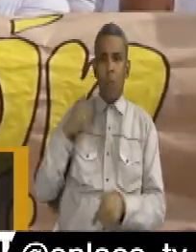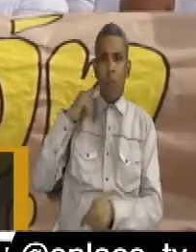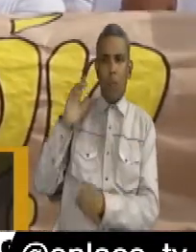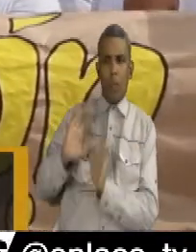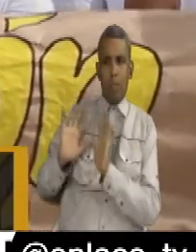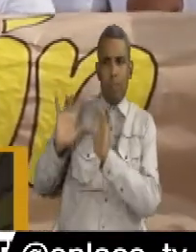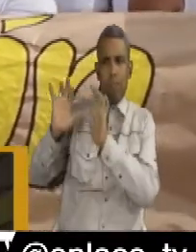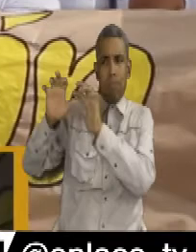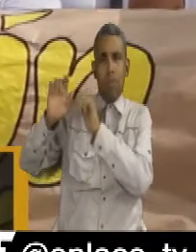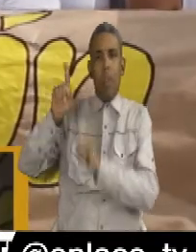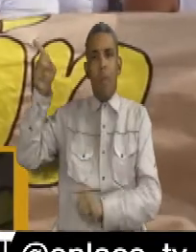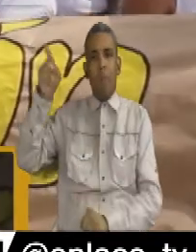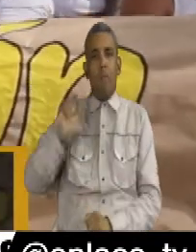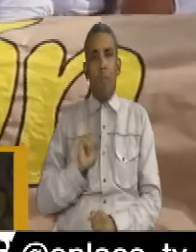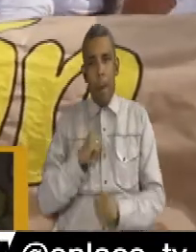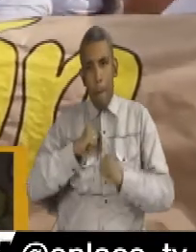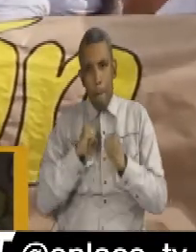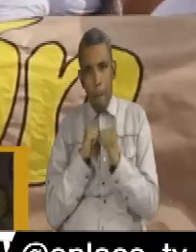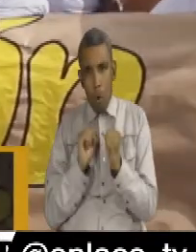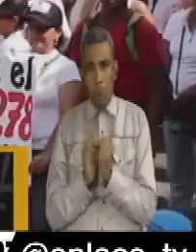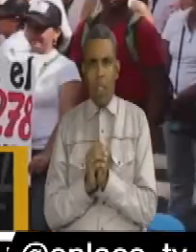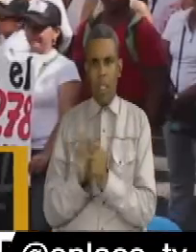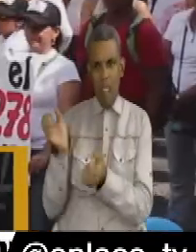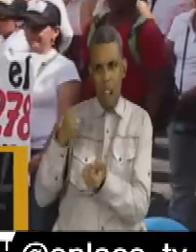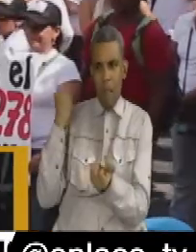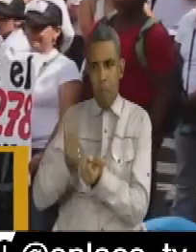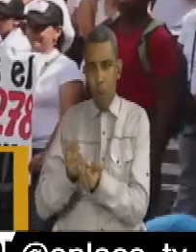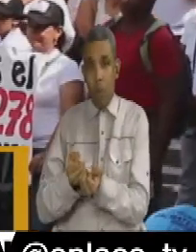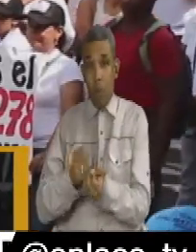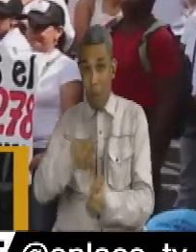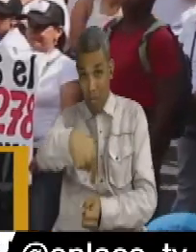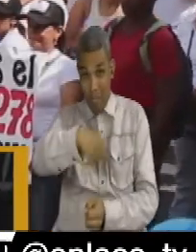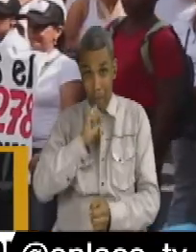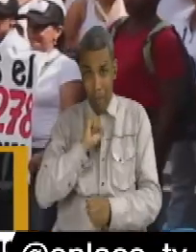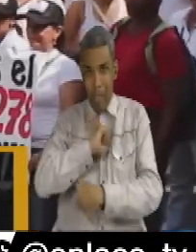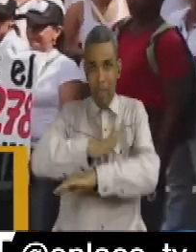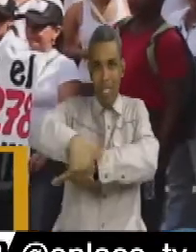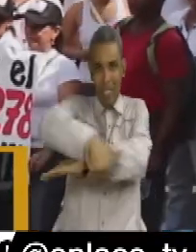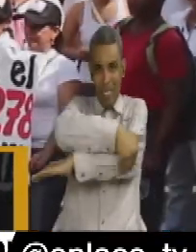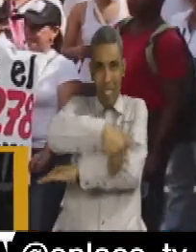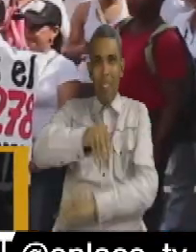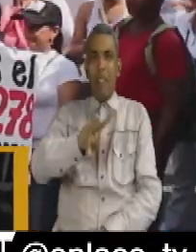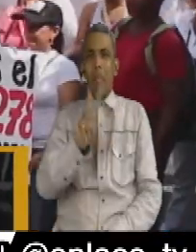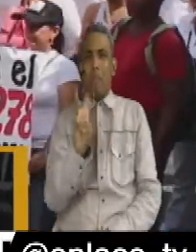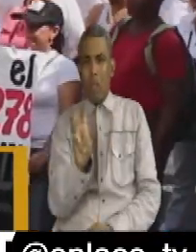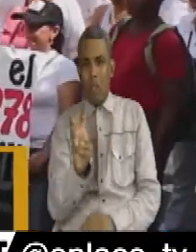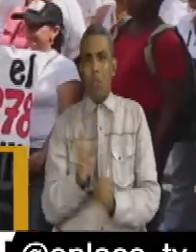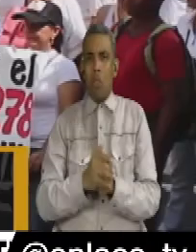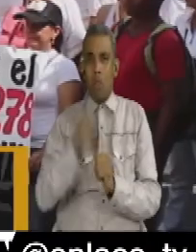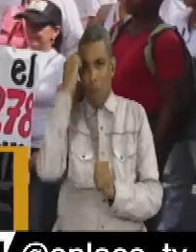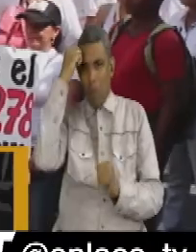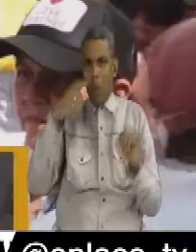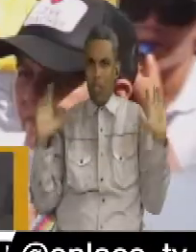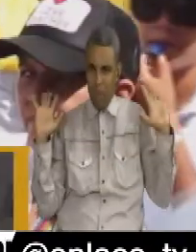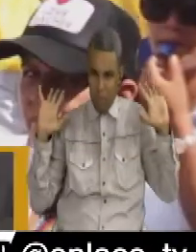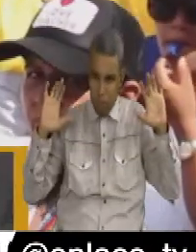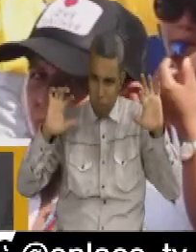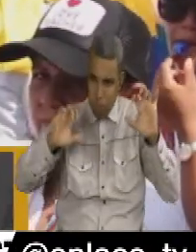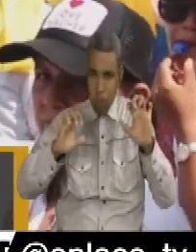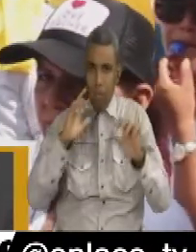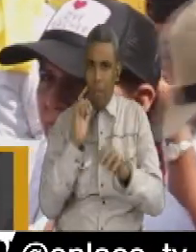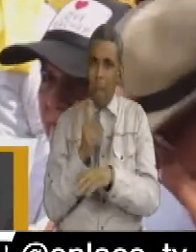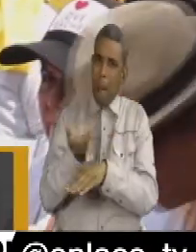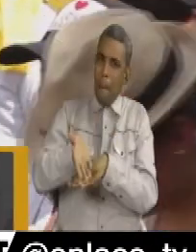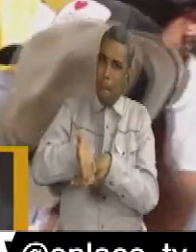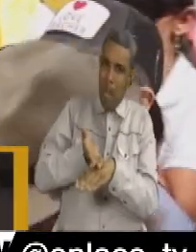Barranca Bermeja los docentes también se concentraron en la carrera 28, protestando por mejores garantías salariales, entre otros puntos que